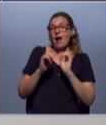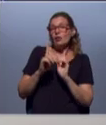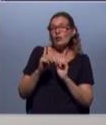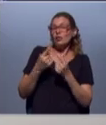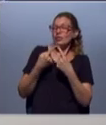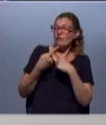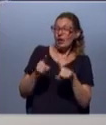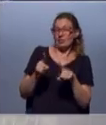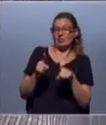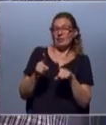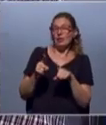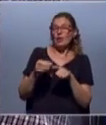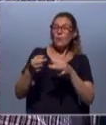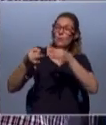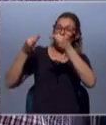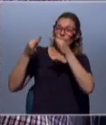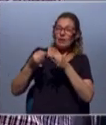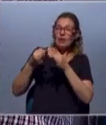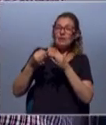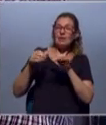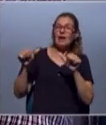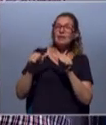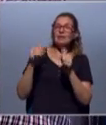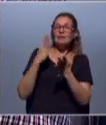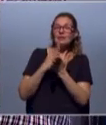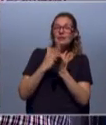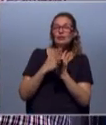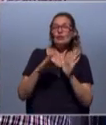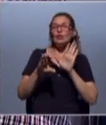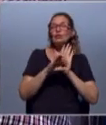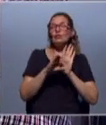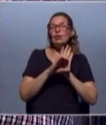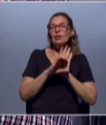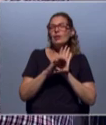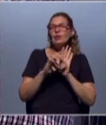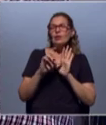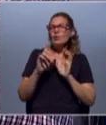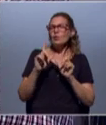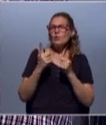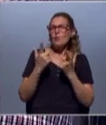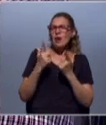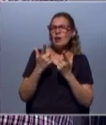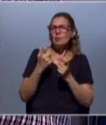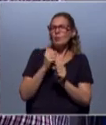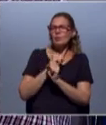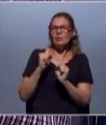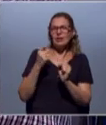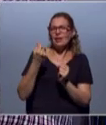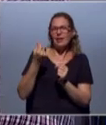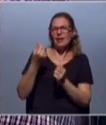que los hago los profesionales que hacen derecho constitucional no tienen posibilidad de hacer dinero